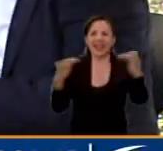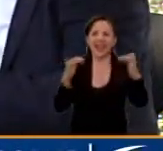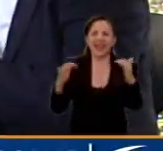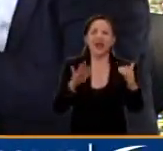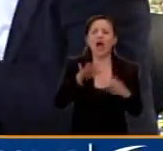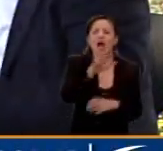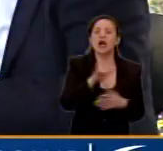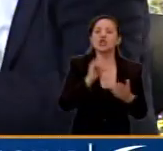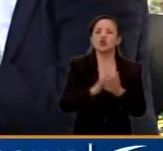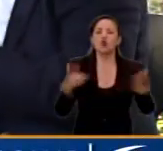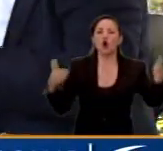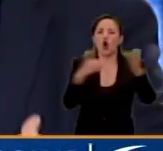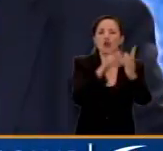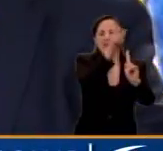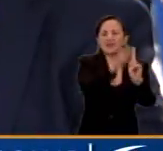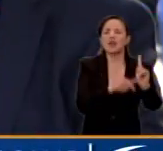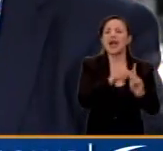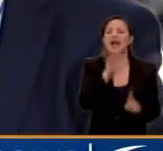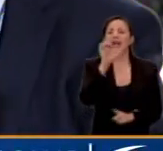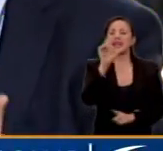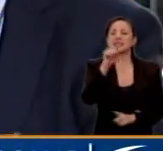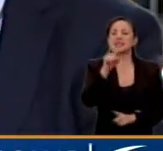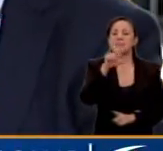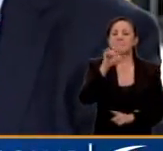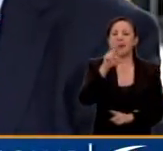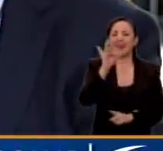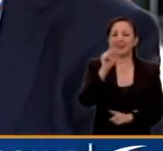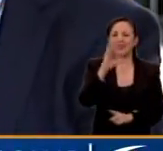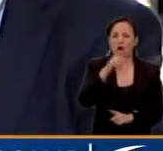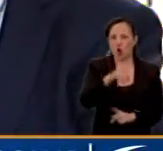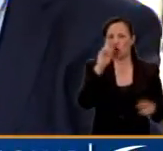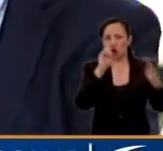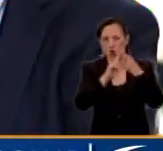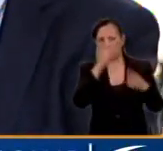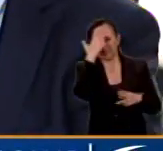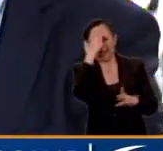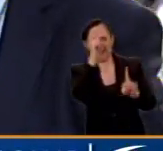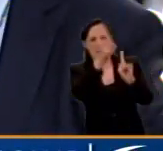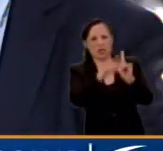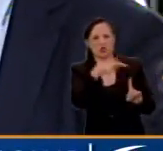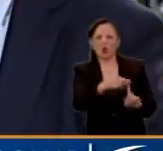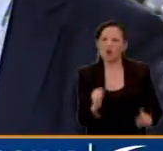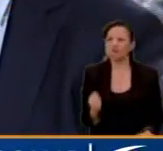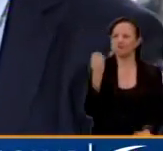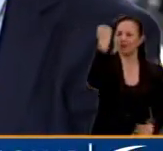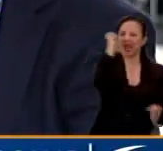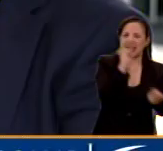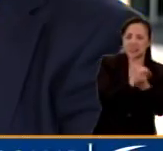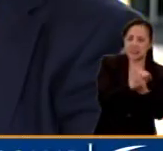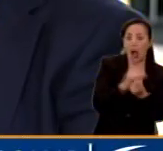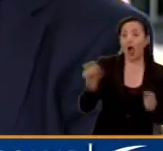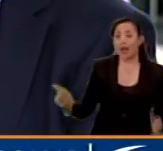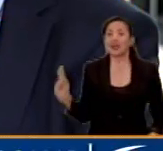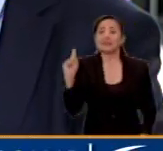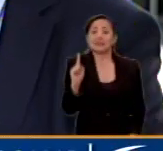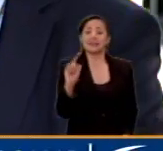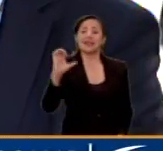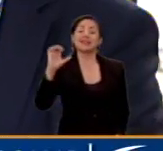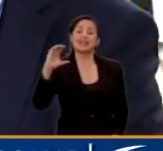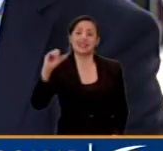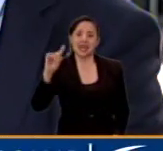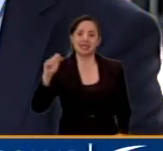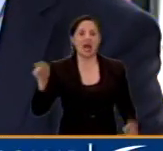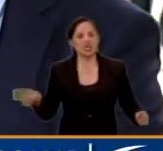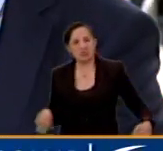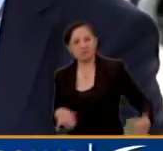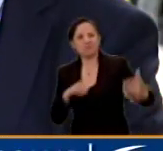el gladiador tan conocido que hizo una rebelión de esclavos. Bueno, César también participó en la guerra contra Espartaco, pero